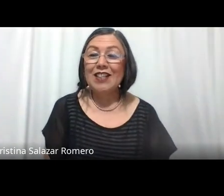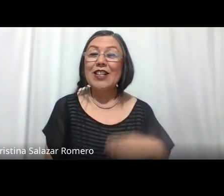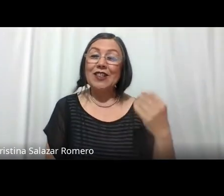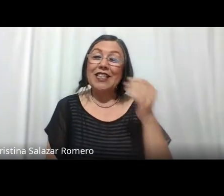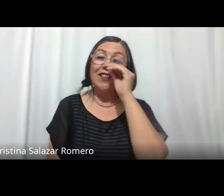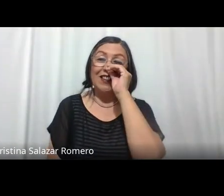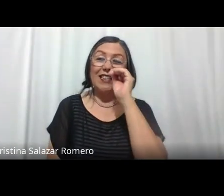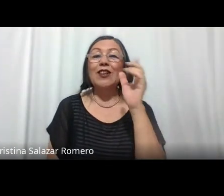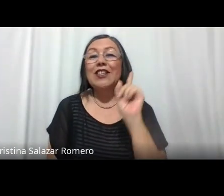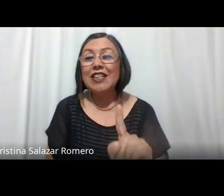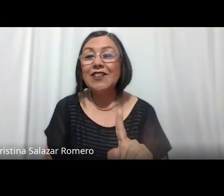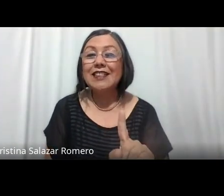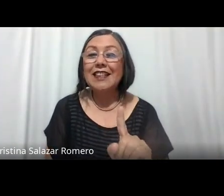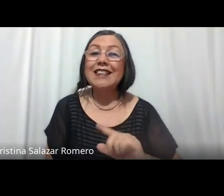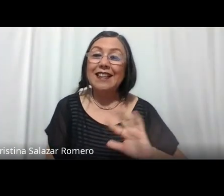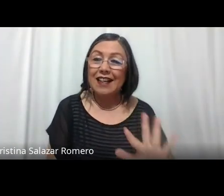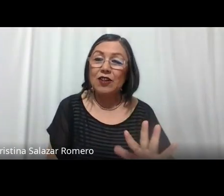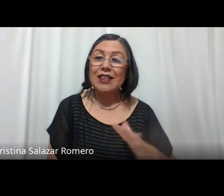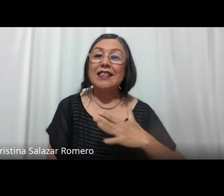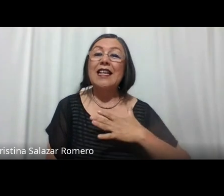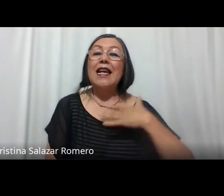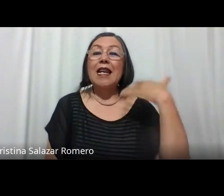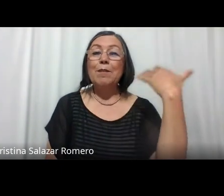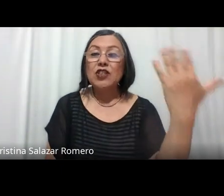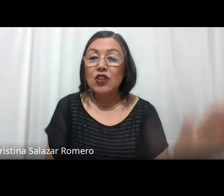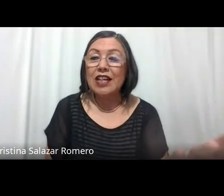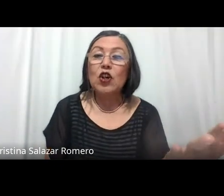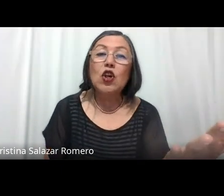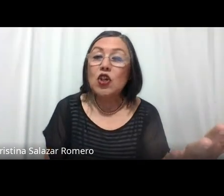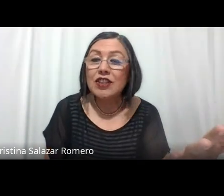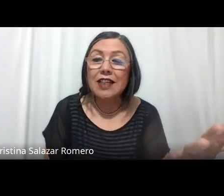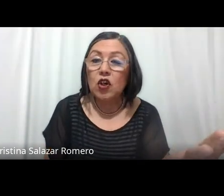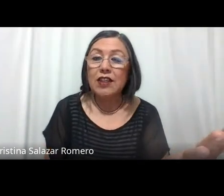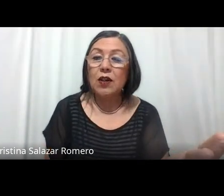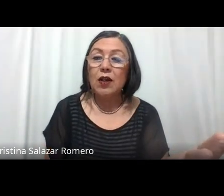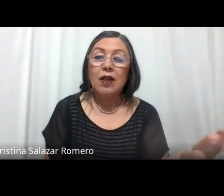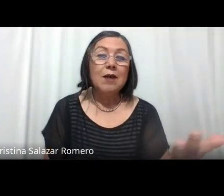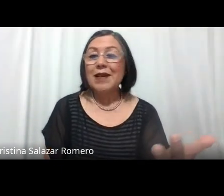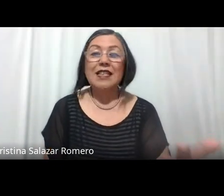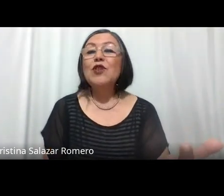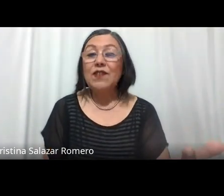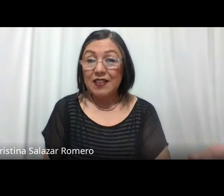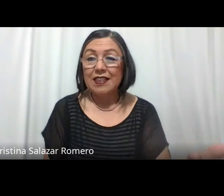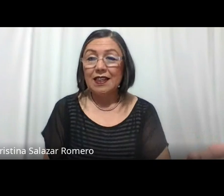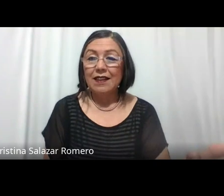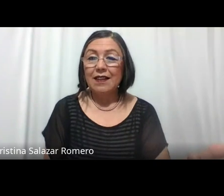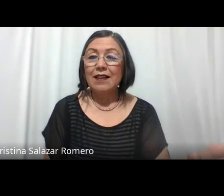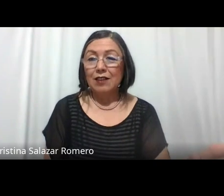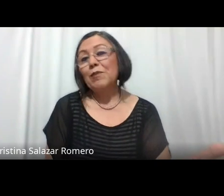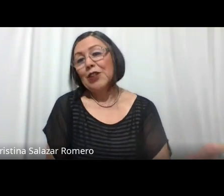Y lo que yo quiero es que les quede claro que si la persona no conoce el código, va a ser muy